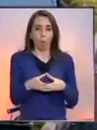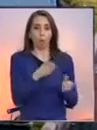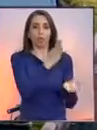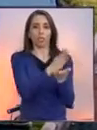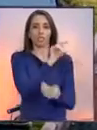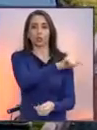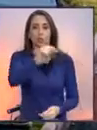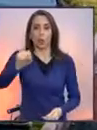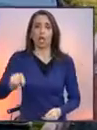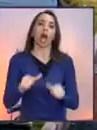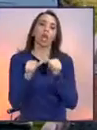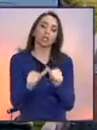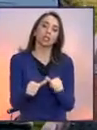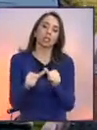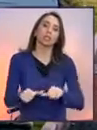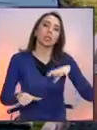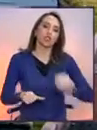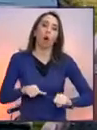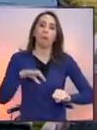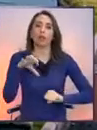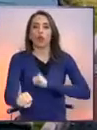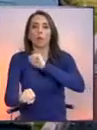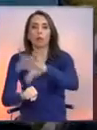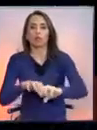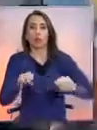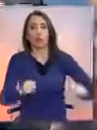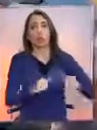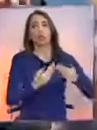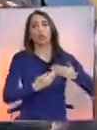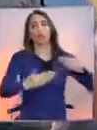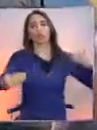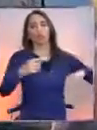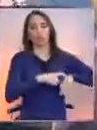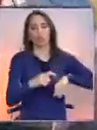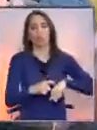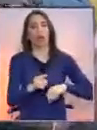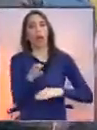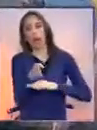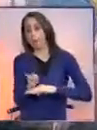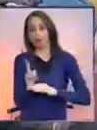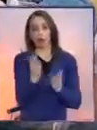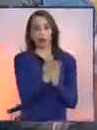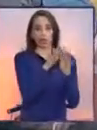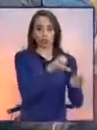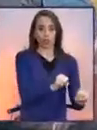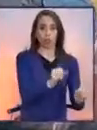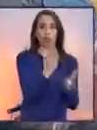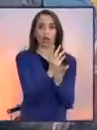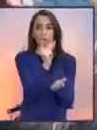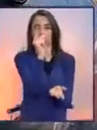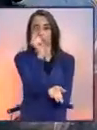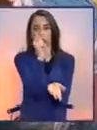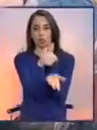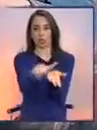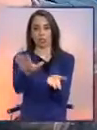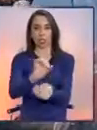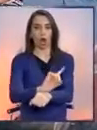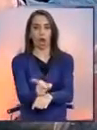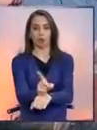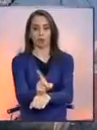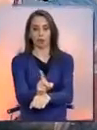que insistían en hacer tomas sí o sí, por lo que fuera, y tomas prolongadas. No hay medias tintas, colegio tomado, colegio que se desaloja en forma